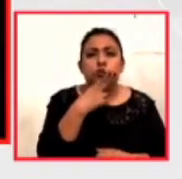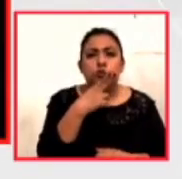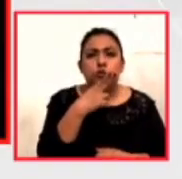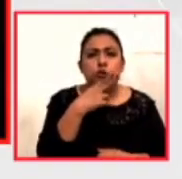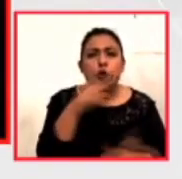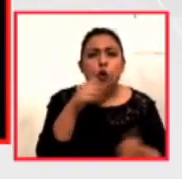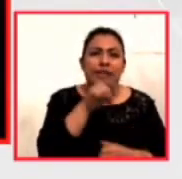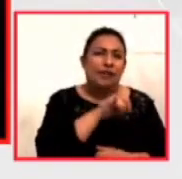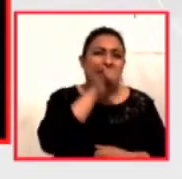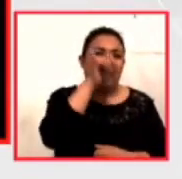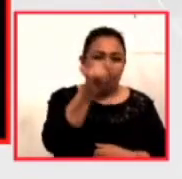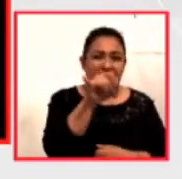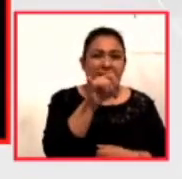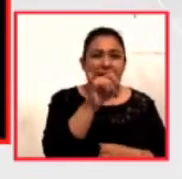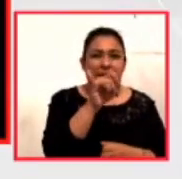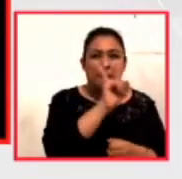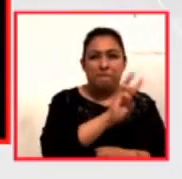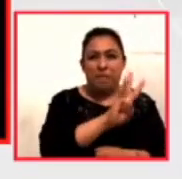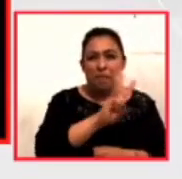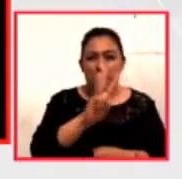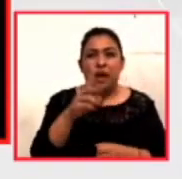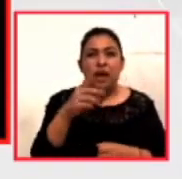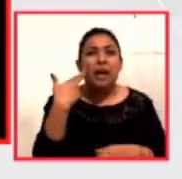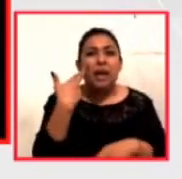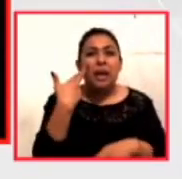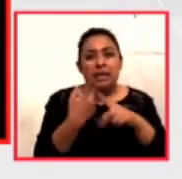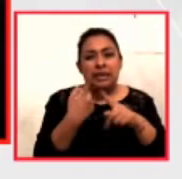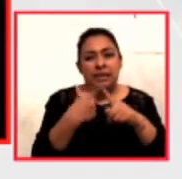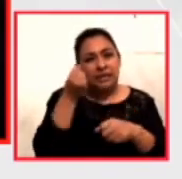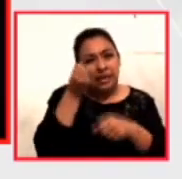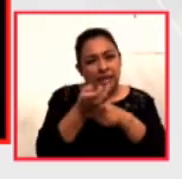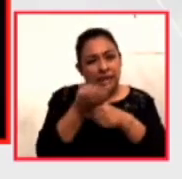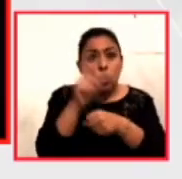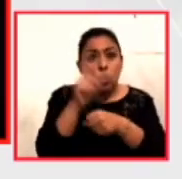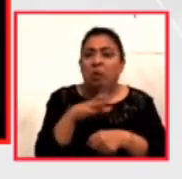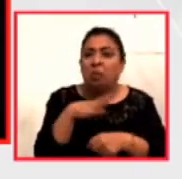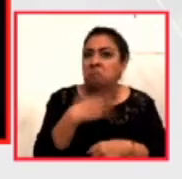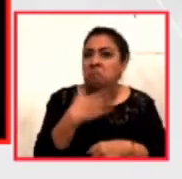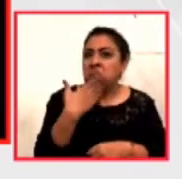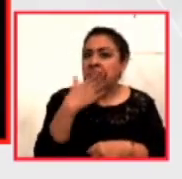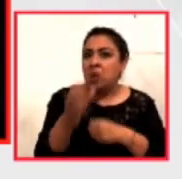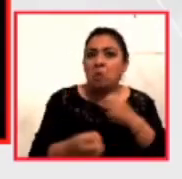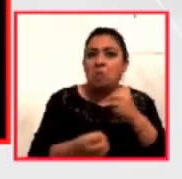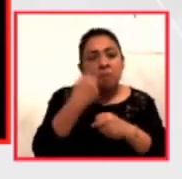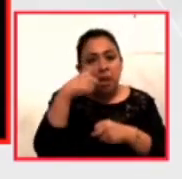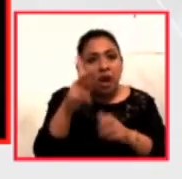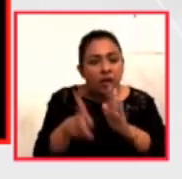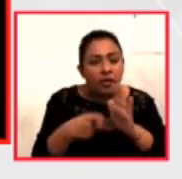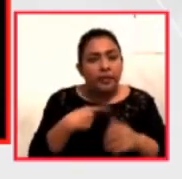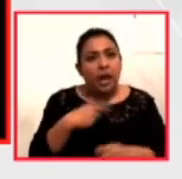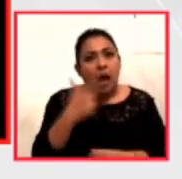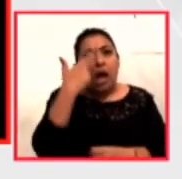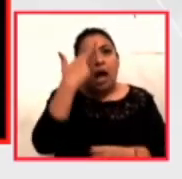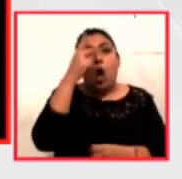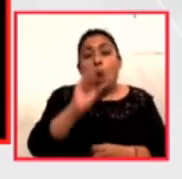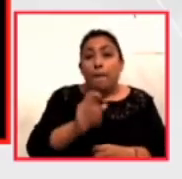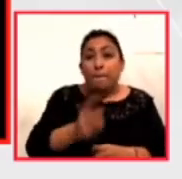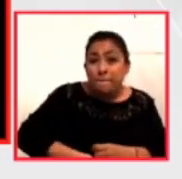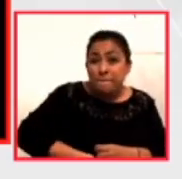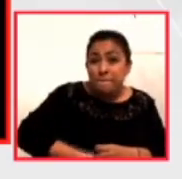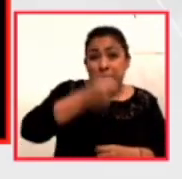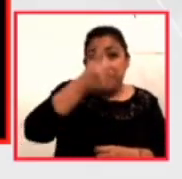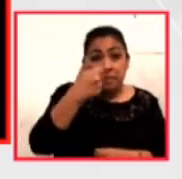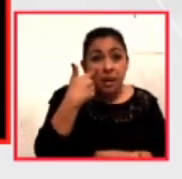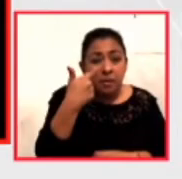en la Distancia que promueve la Secretaría de Cultura. Una excelente alternativa para revivir o disfrutar por primera vez